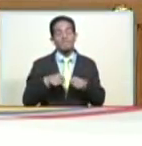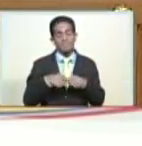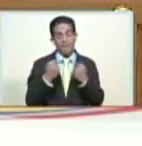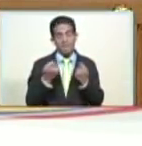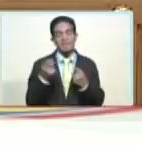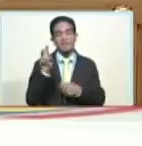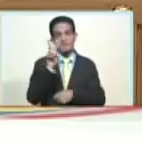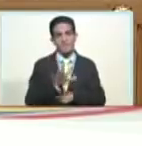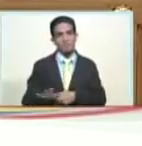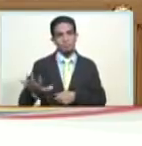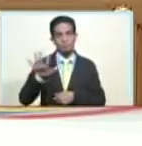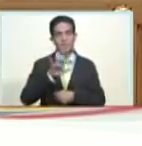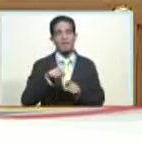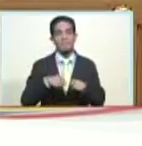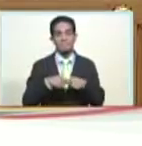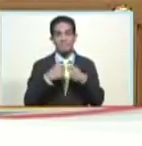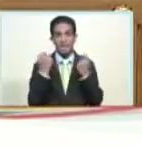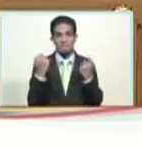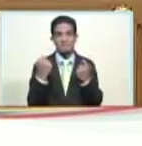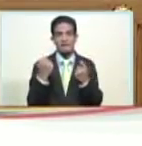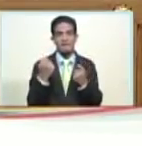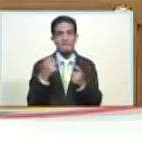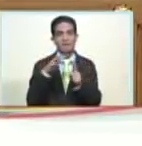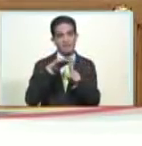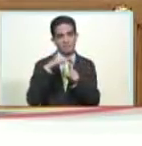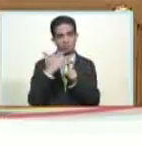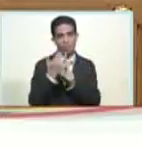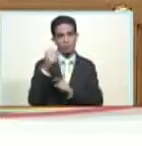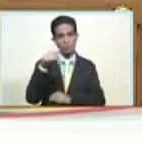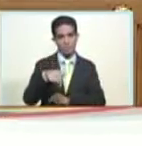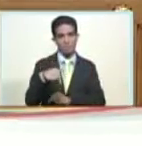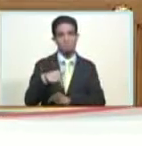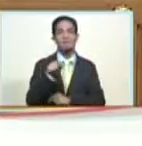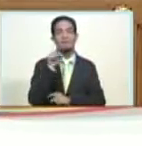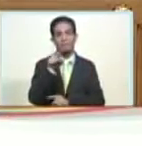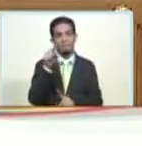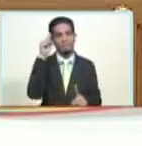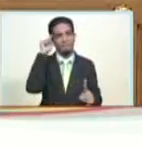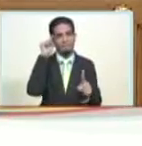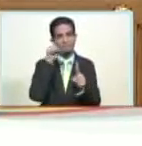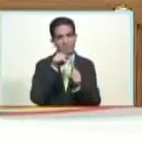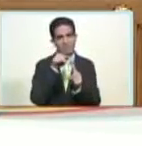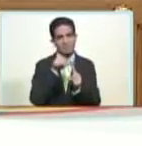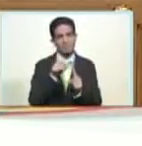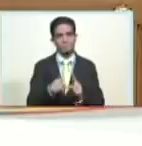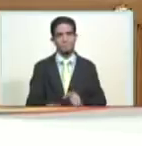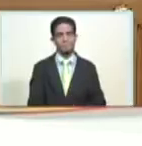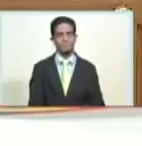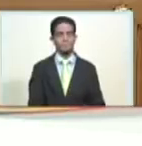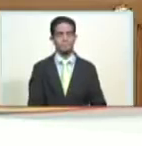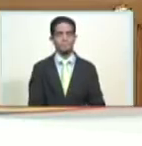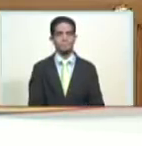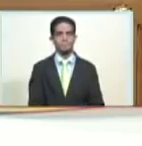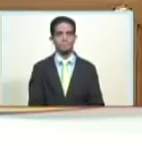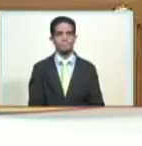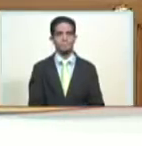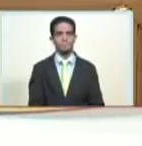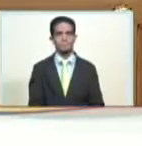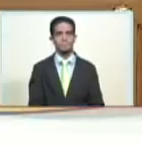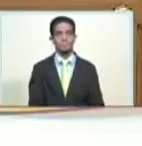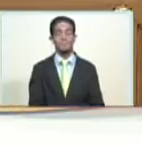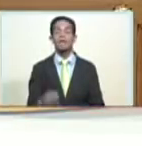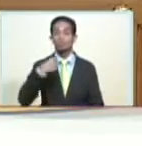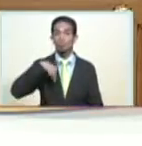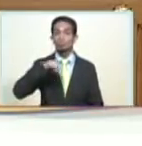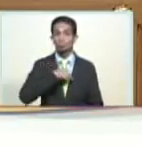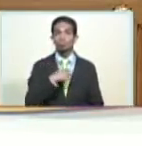país, para fracturar las instituciones. Esa es la razón verdadera. Vamos a